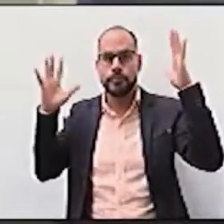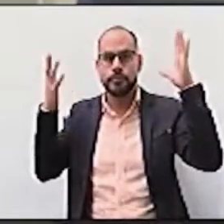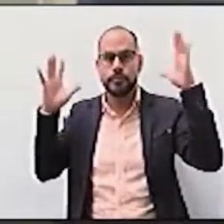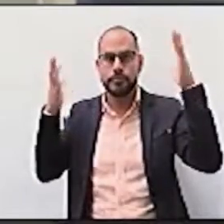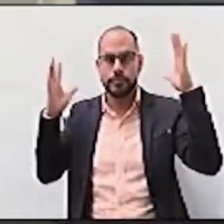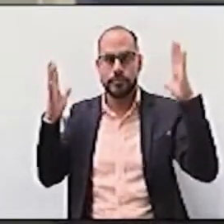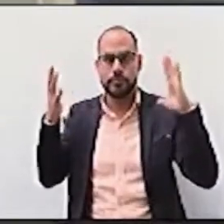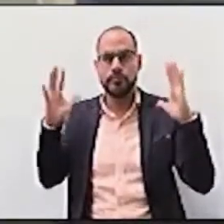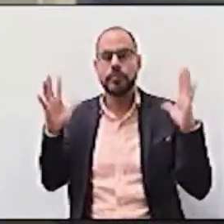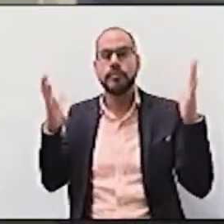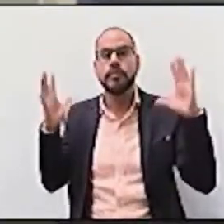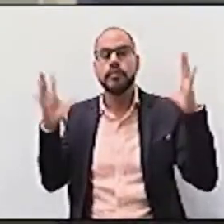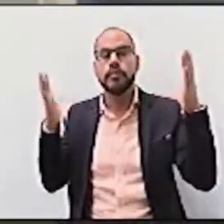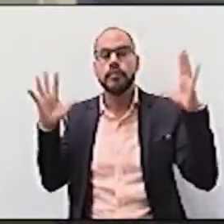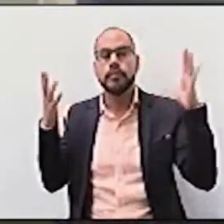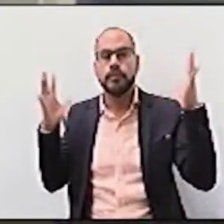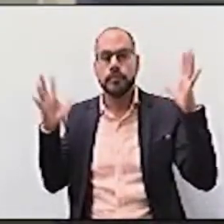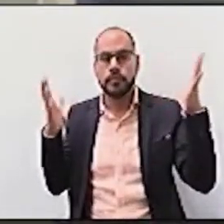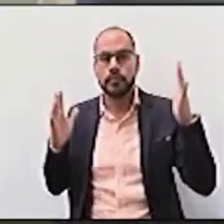La costumbre